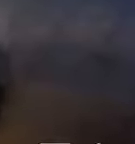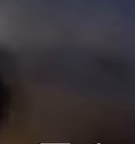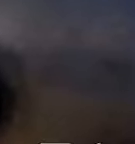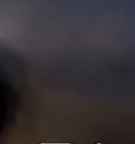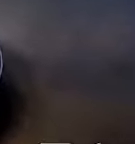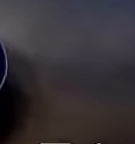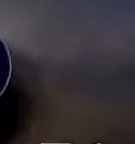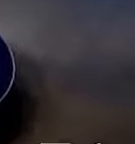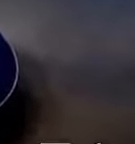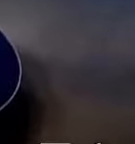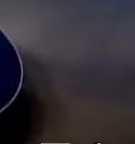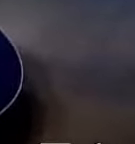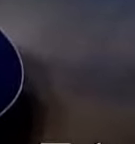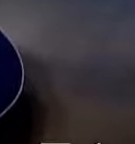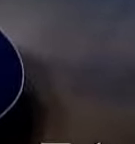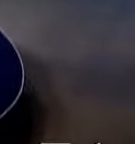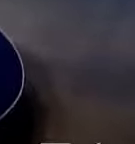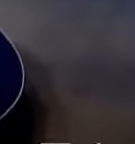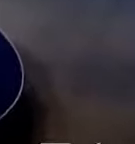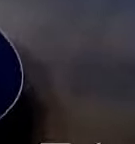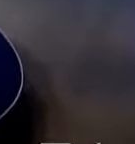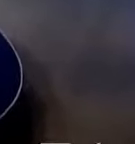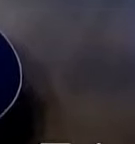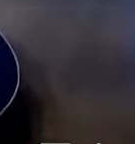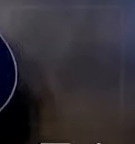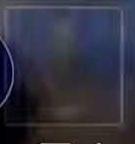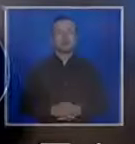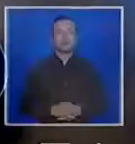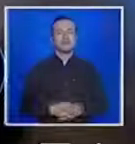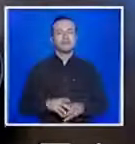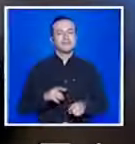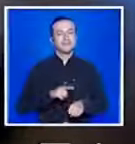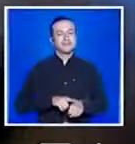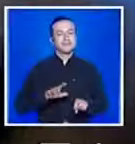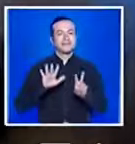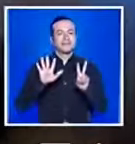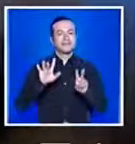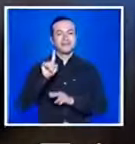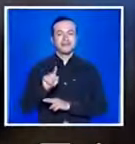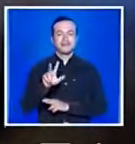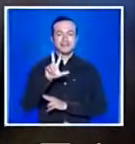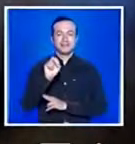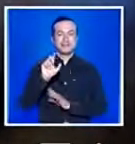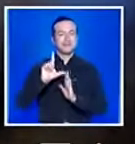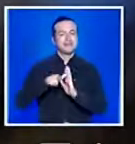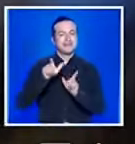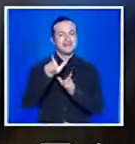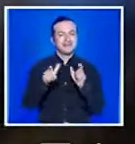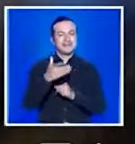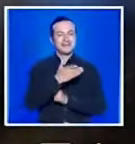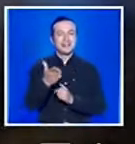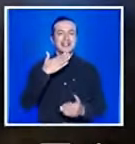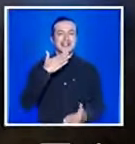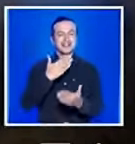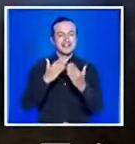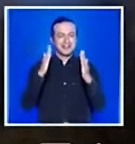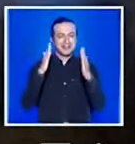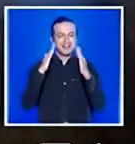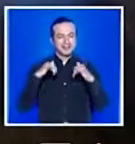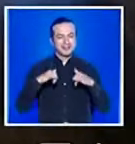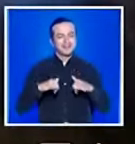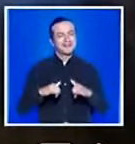Esto es Televistazo en la Comunidad. 7 de la mañana con 30 minutos, mis queridos vecinos, gracias por continuar en sintonía